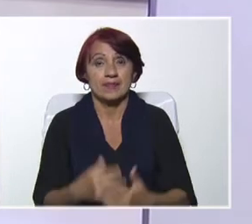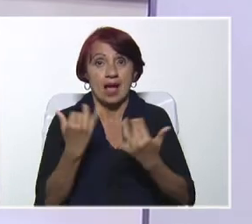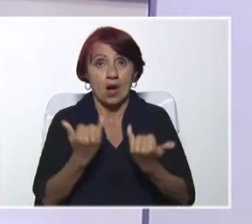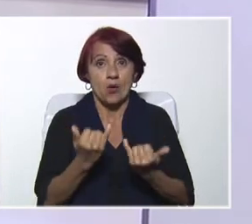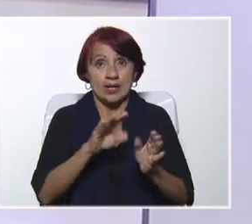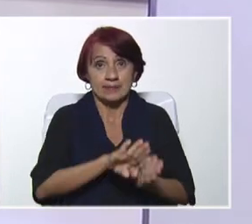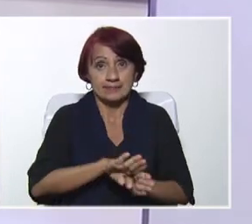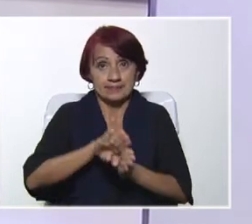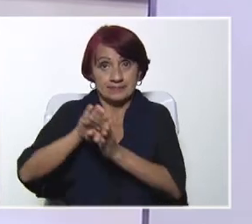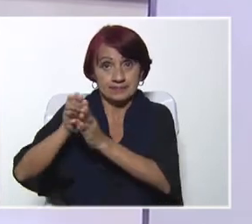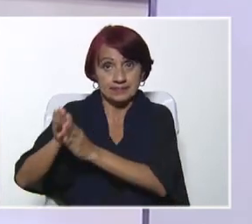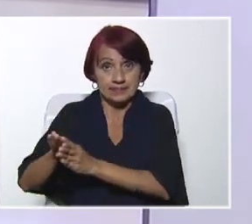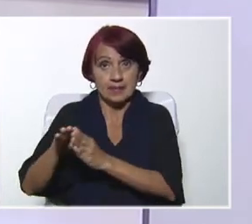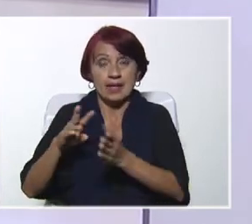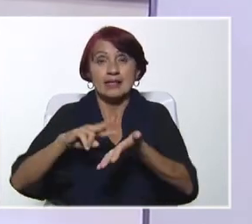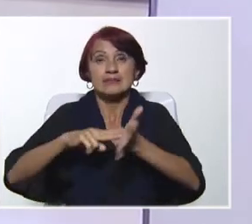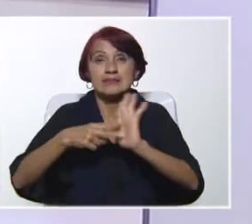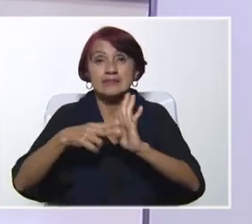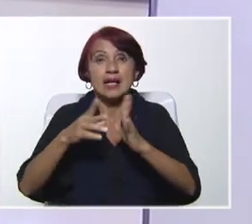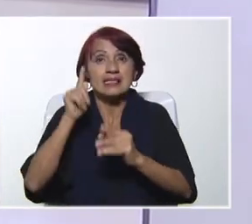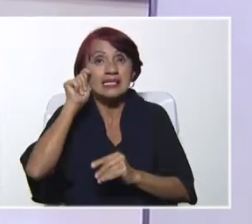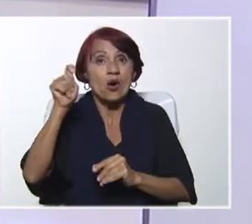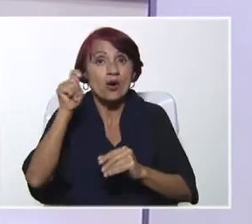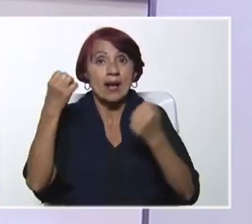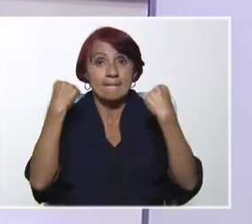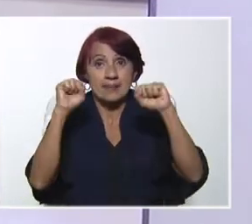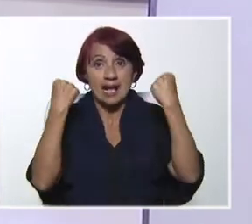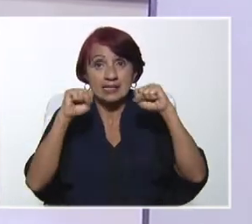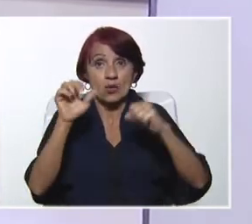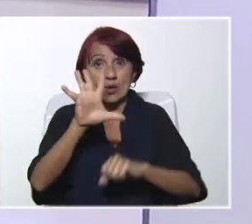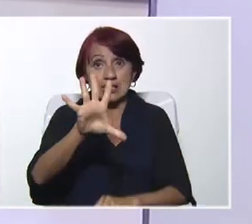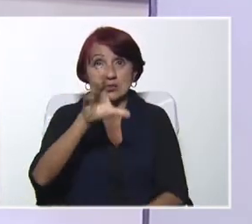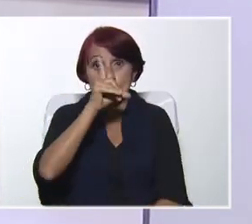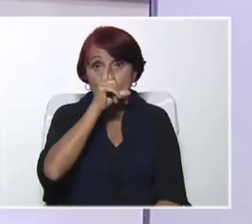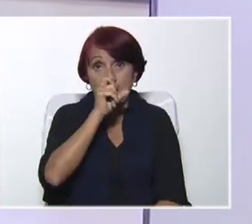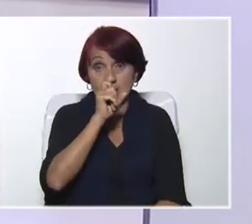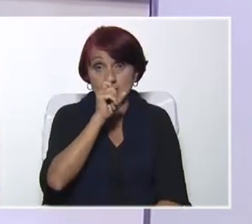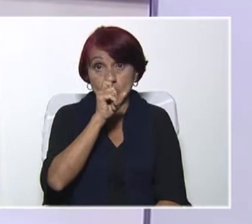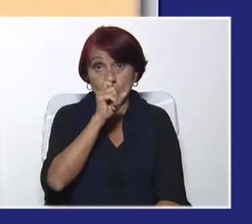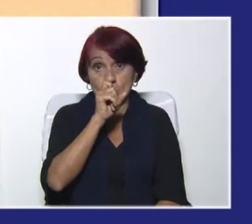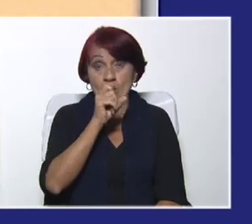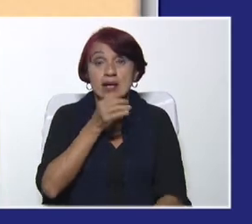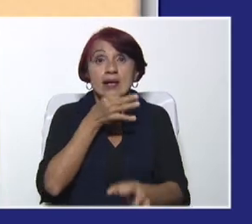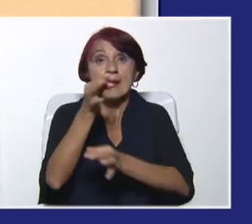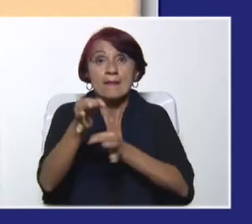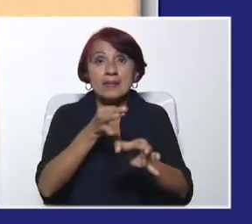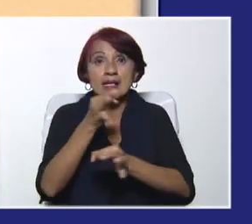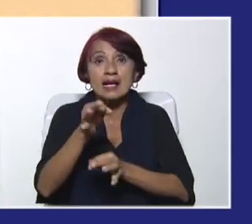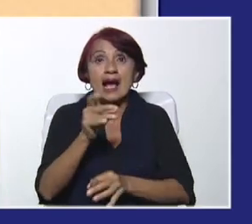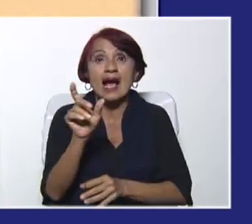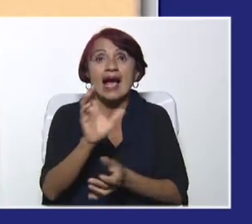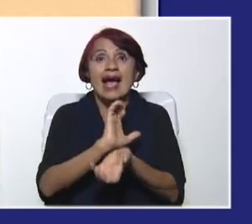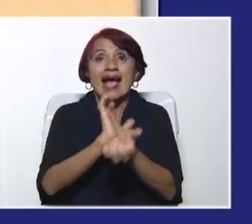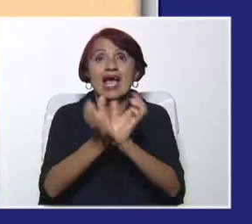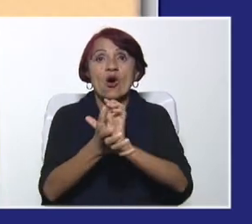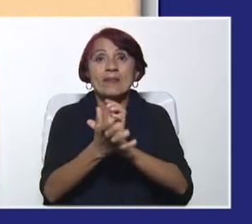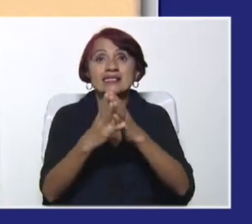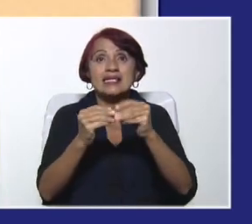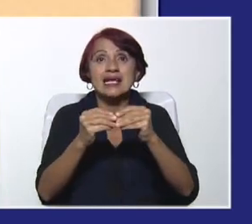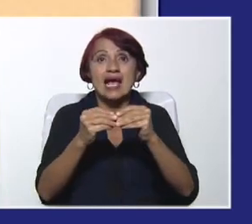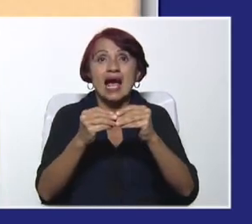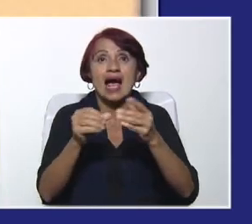Pasemos ahora con el referente teórico práctico de quinto año y nos dice geometría del